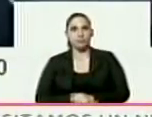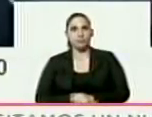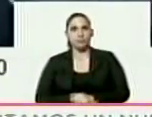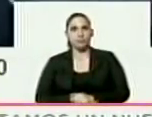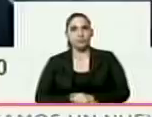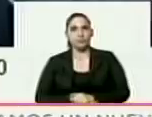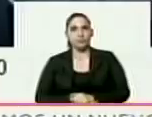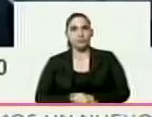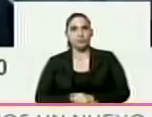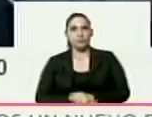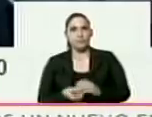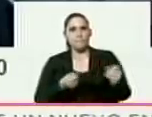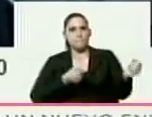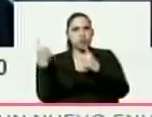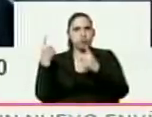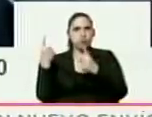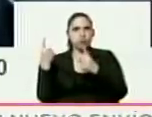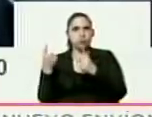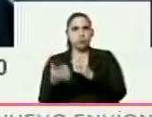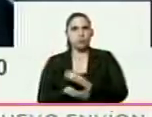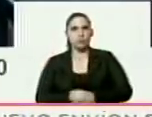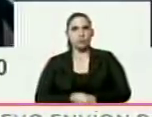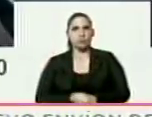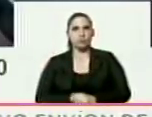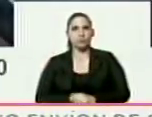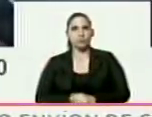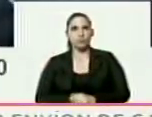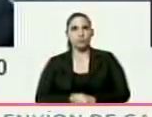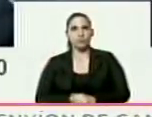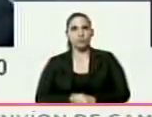a la deportación.